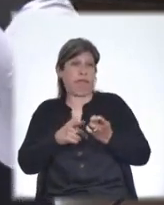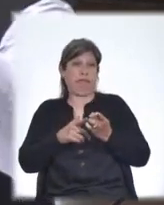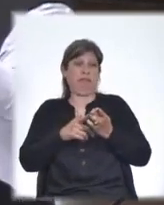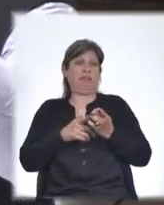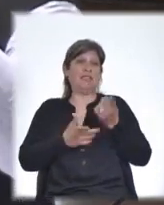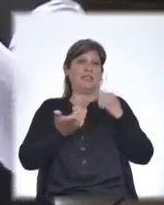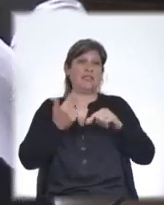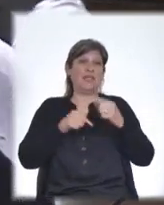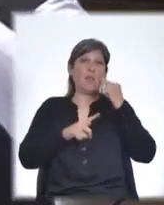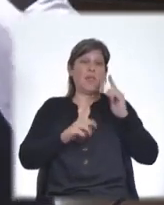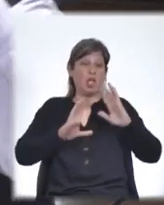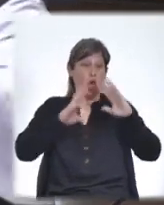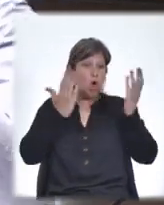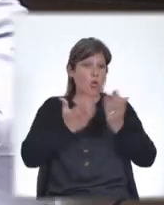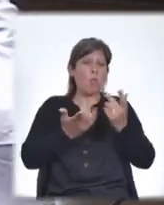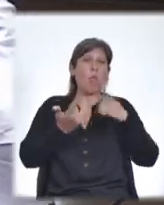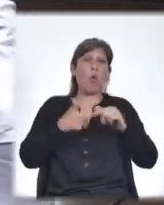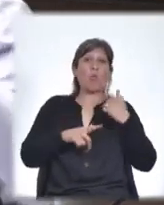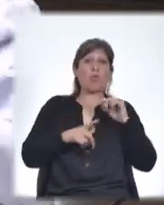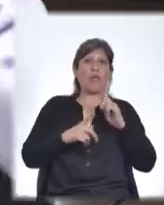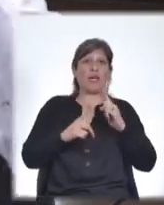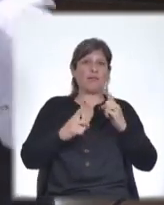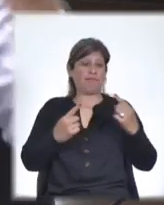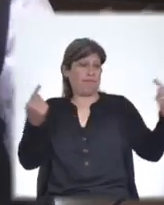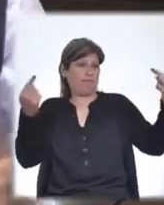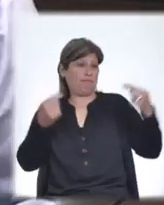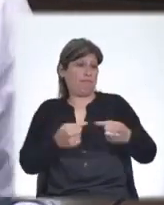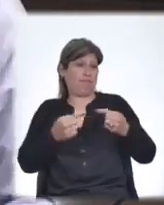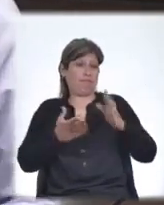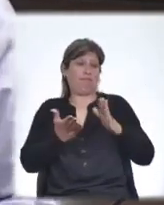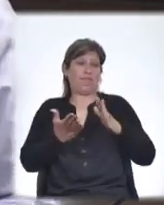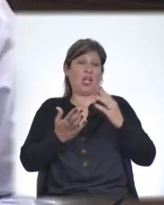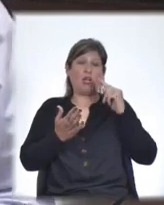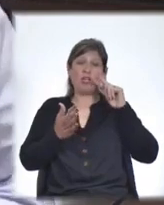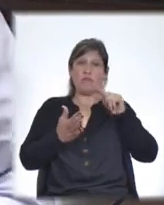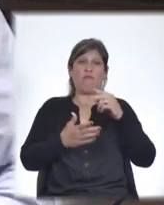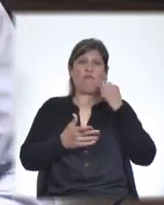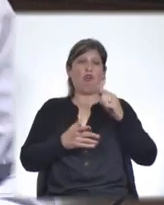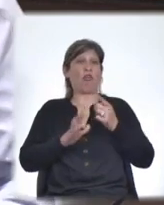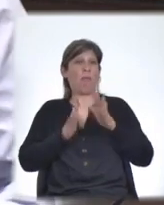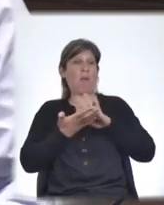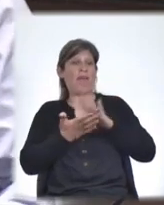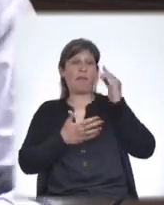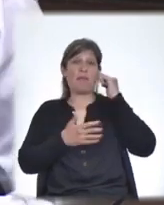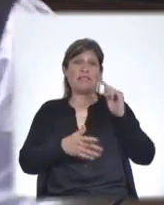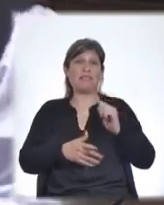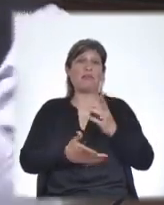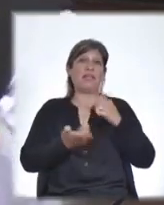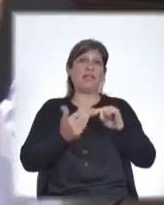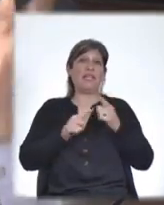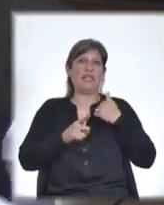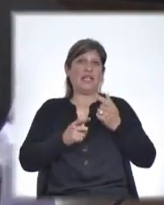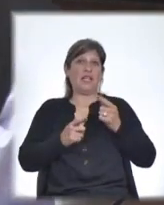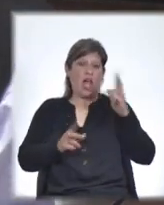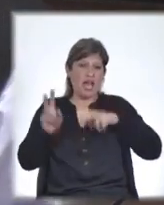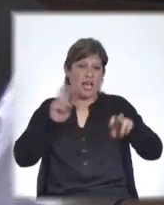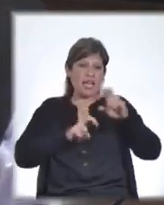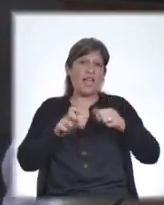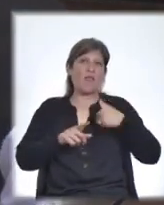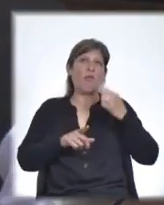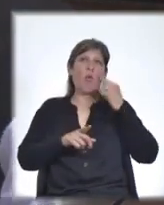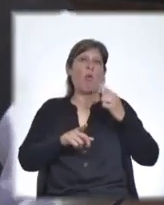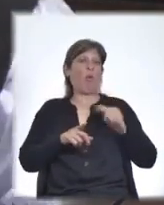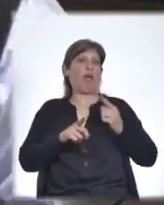y la realidad se da de bruces contra esta mirada ideológica que lo único que busca es quitarle el lastre al Maya